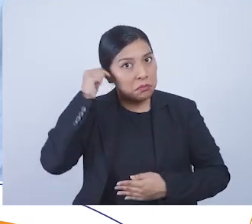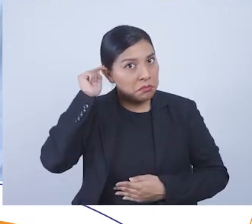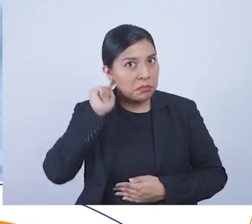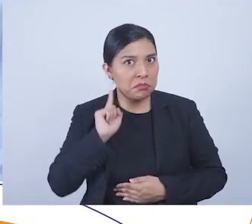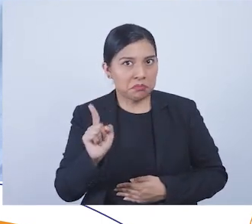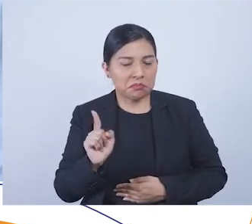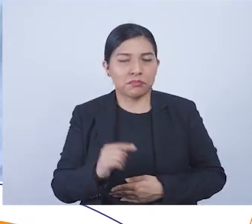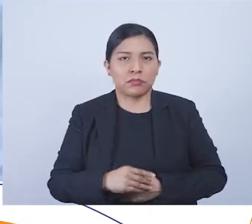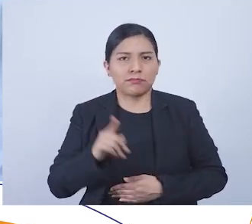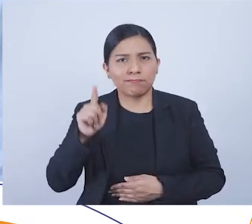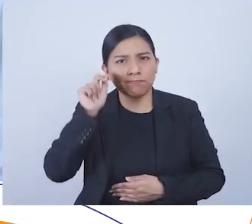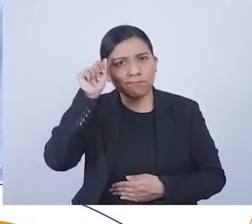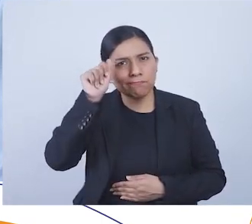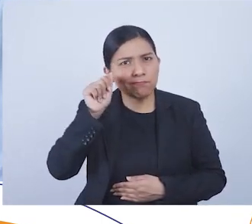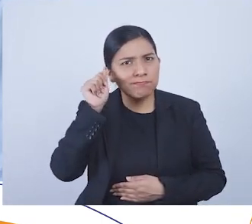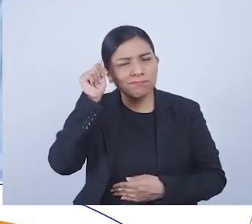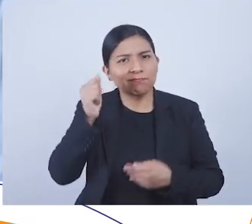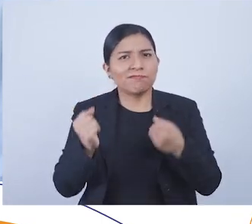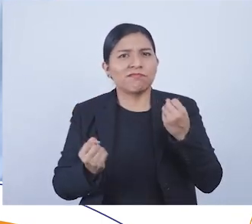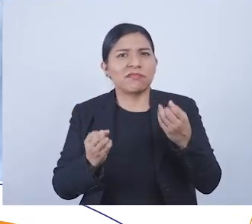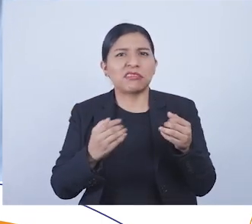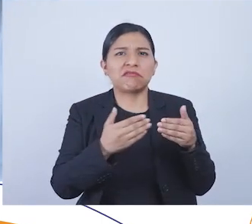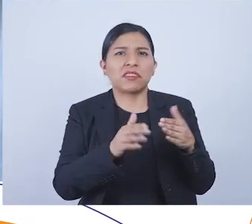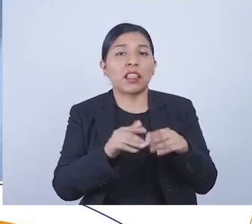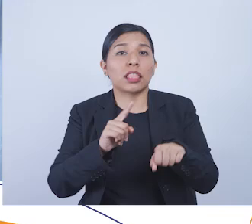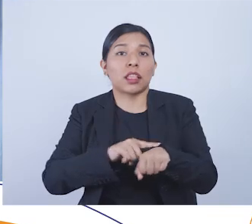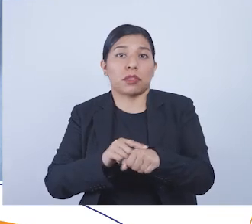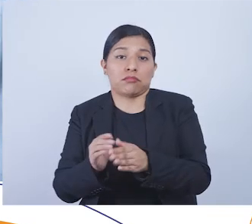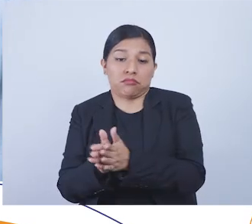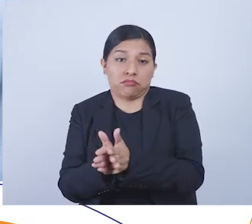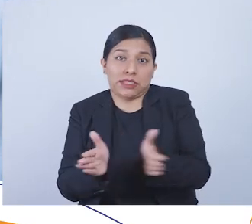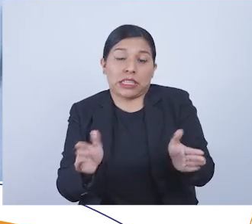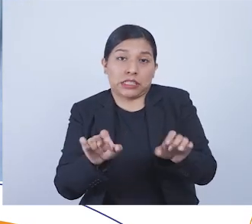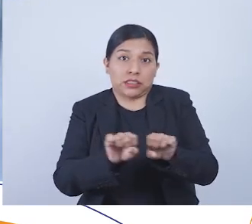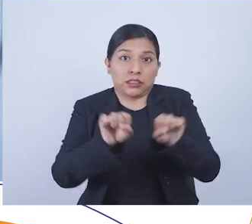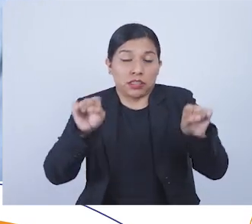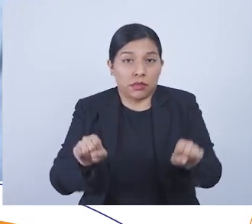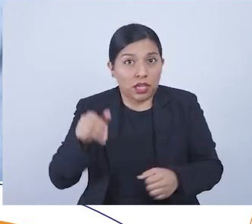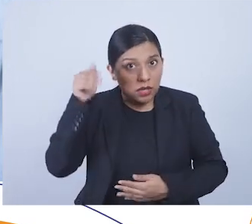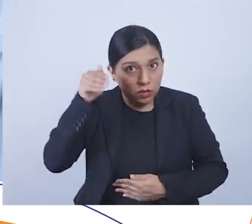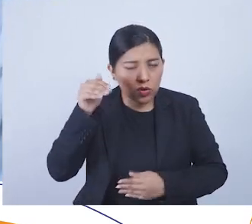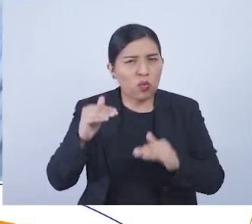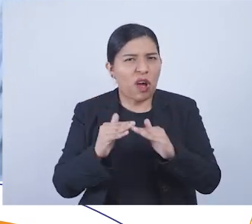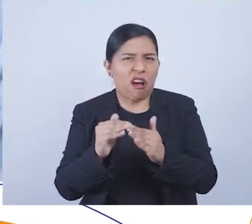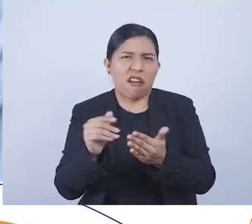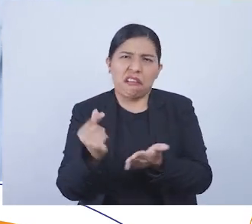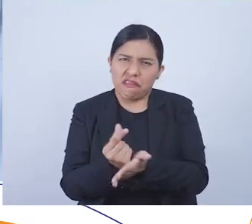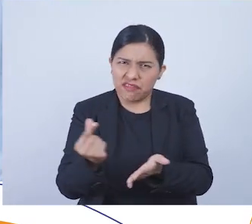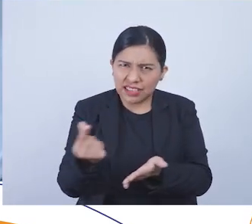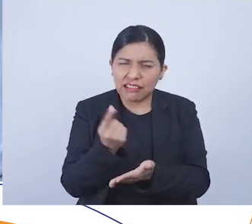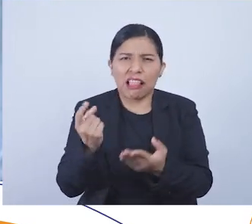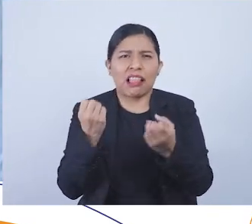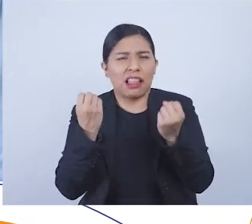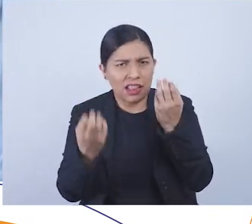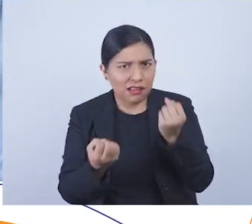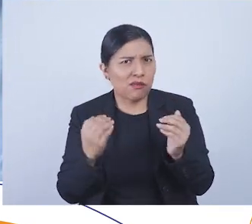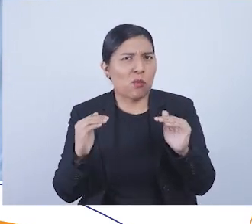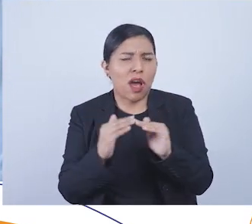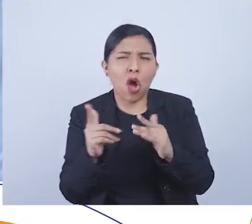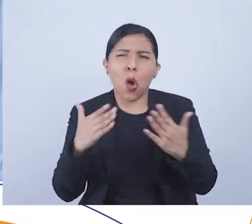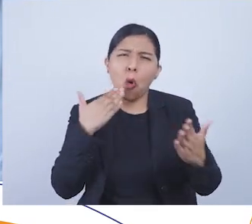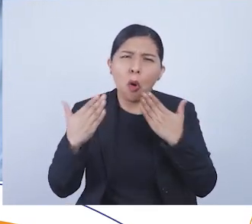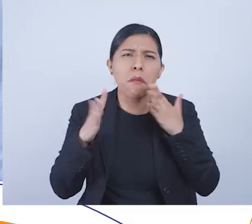hizo un análisis acerca de los diferentes periodos del sistema educativo y las universidades y cómo se formó.